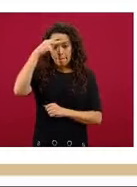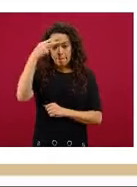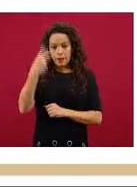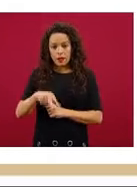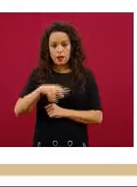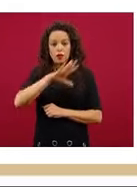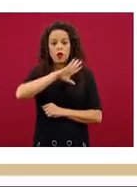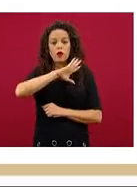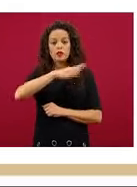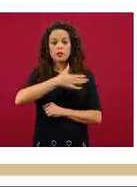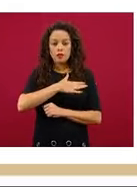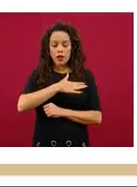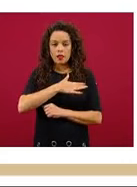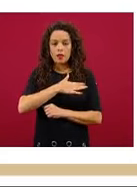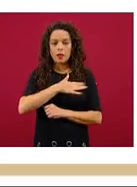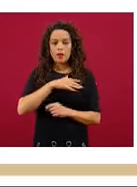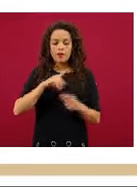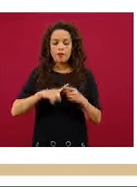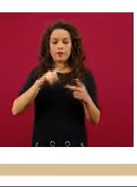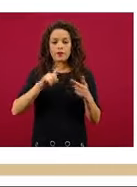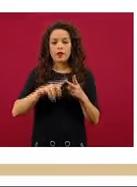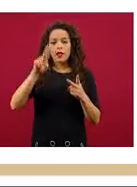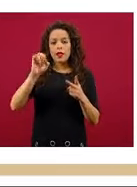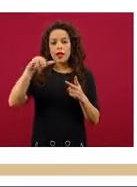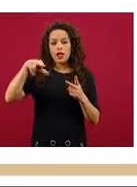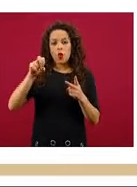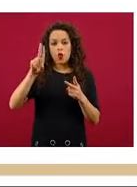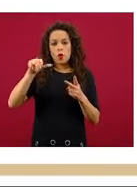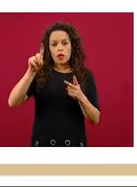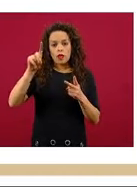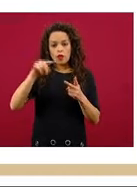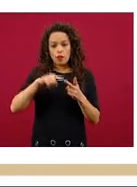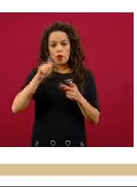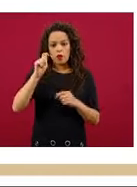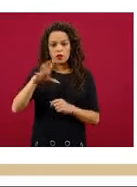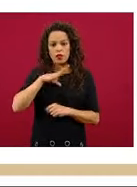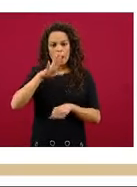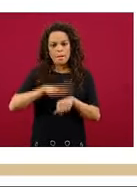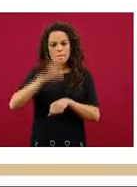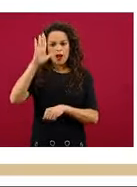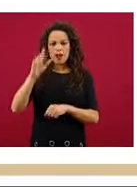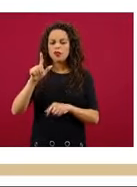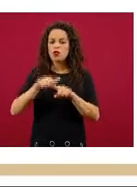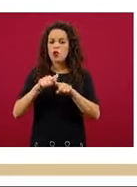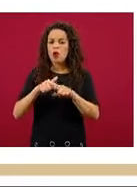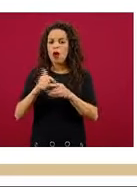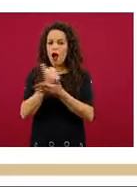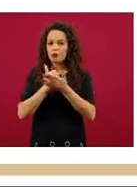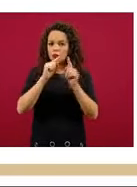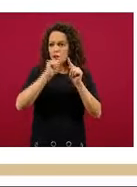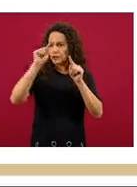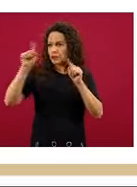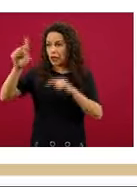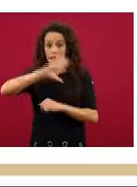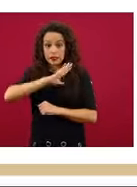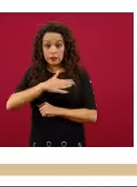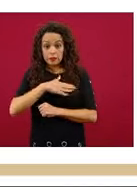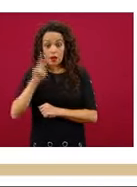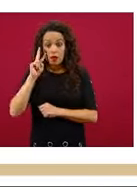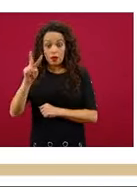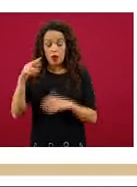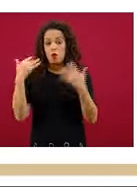Unido, en donde también el incremento en la movilidad, sobre todo si pueden observar la línea azul de España, se ve